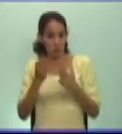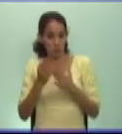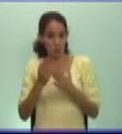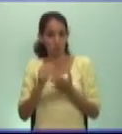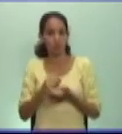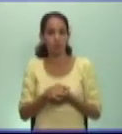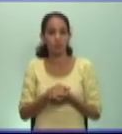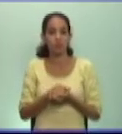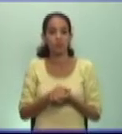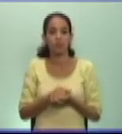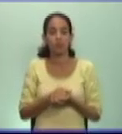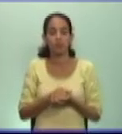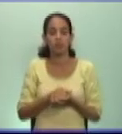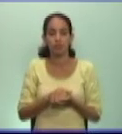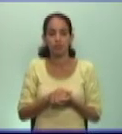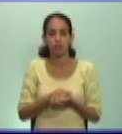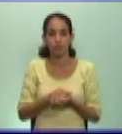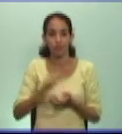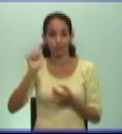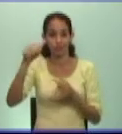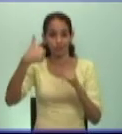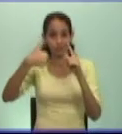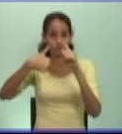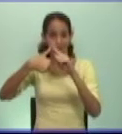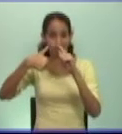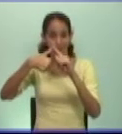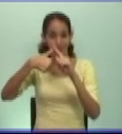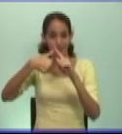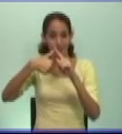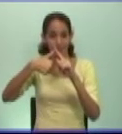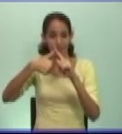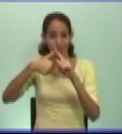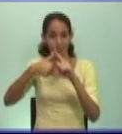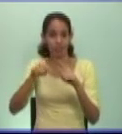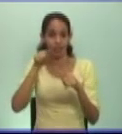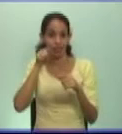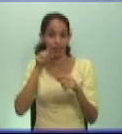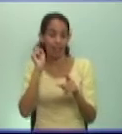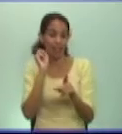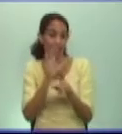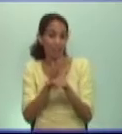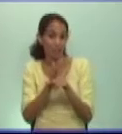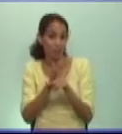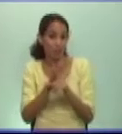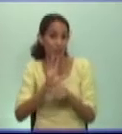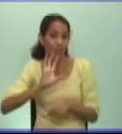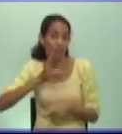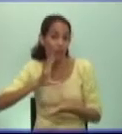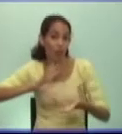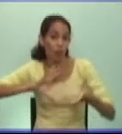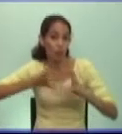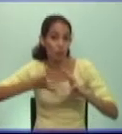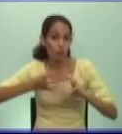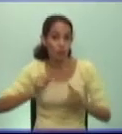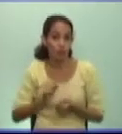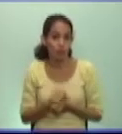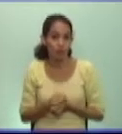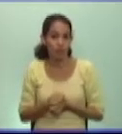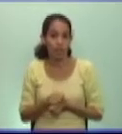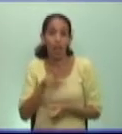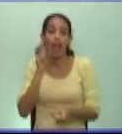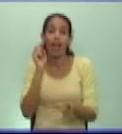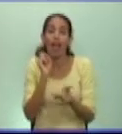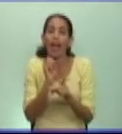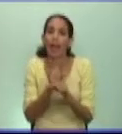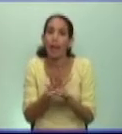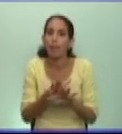la ONU. Estados Unidos va a encabezar el Fondo Monetario Internacional y el Banco Mundial. La proclamación de la doctrina Truman, habíamos